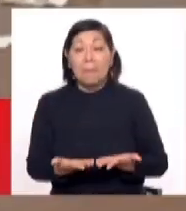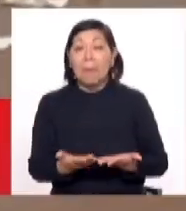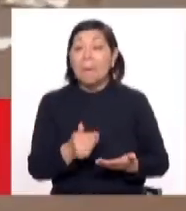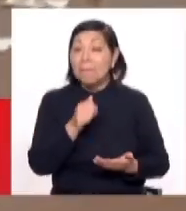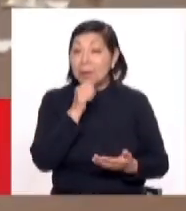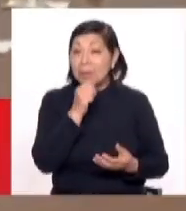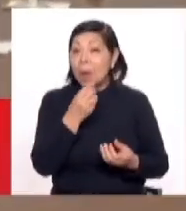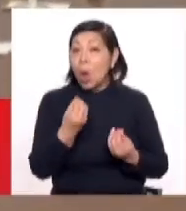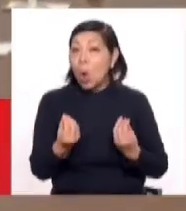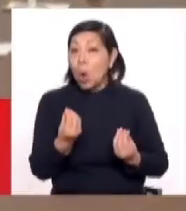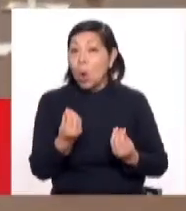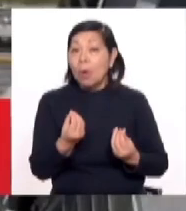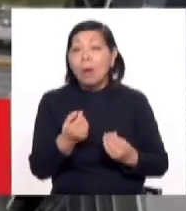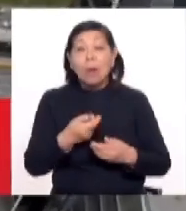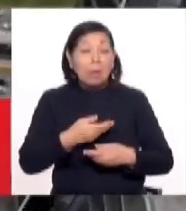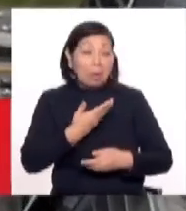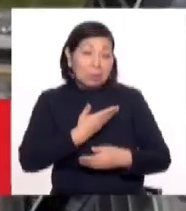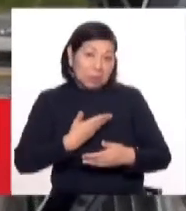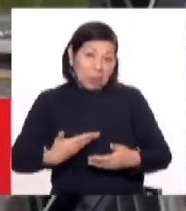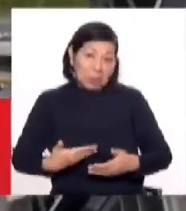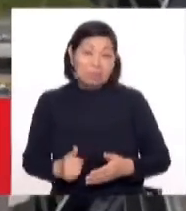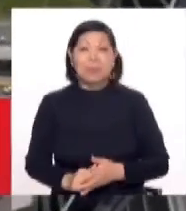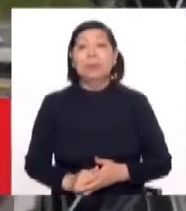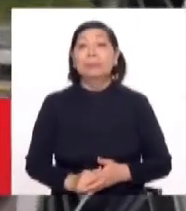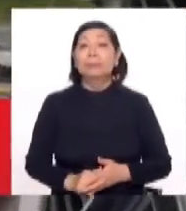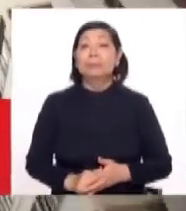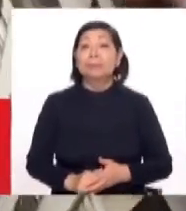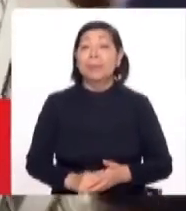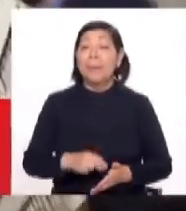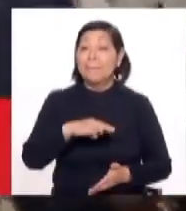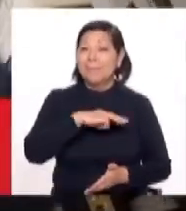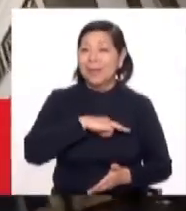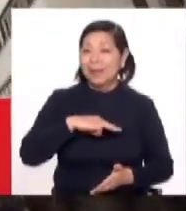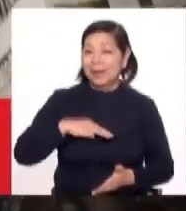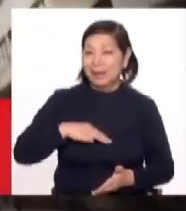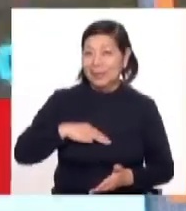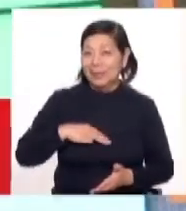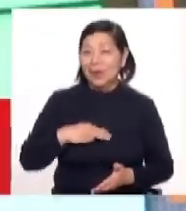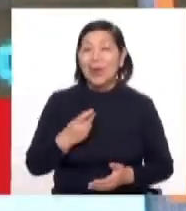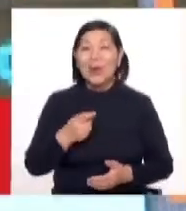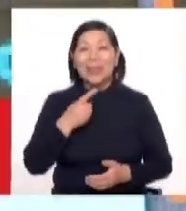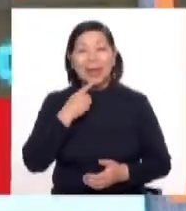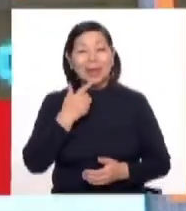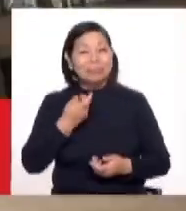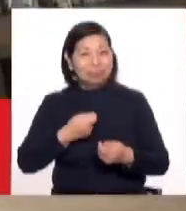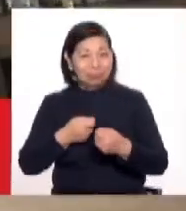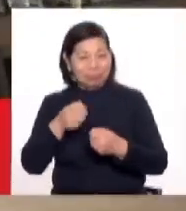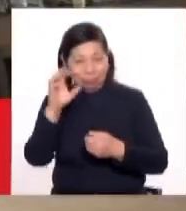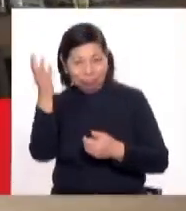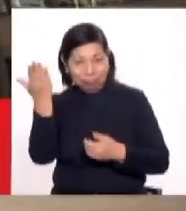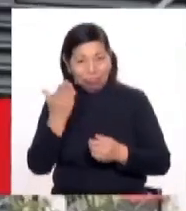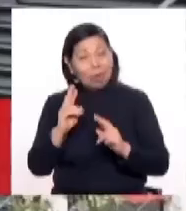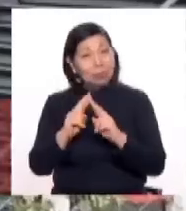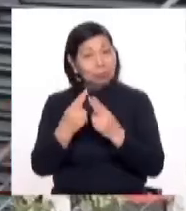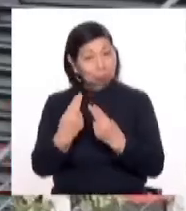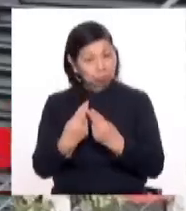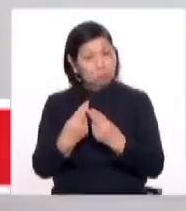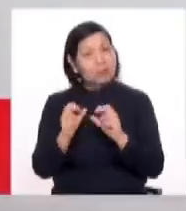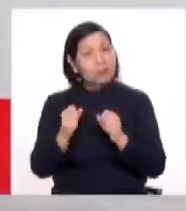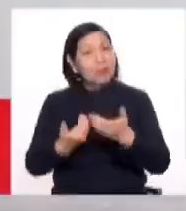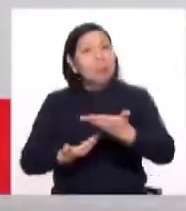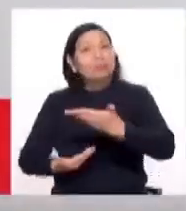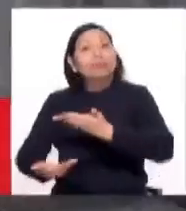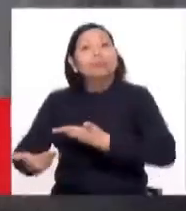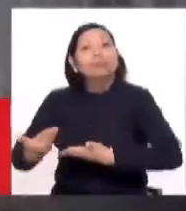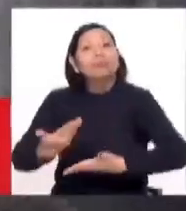lo privado como en lo público la ministra de relaciones exteriores Ana gerbasi comentó que estas reuniones sirven